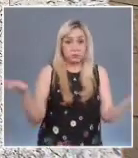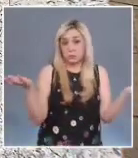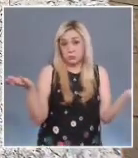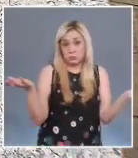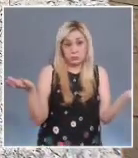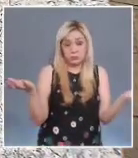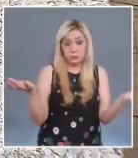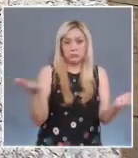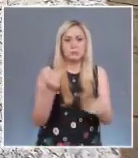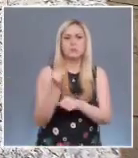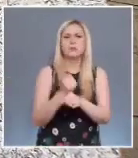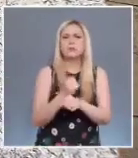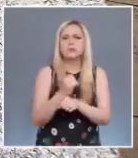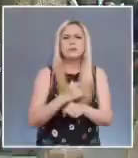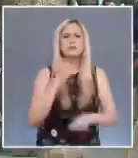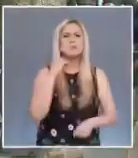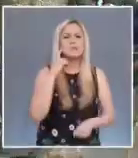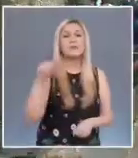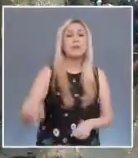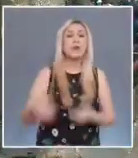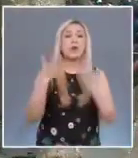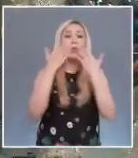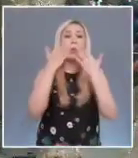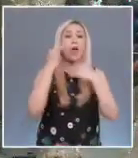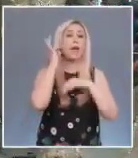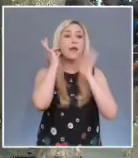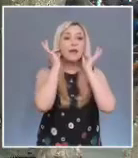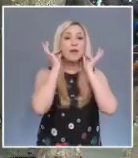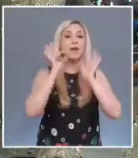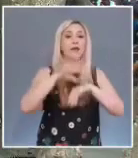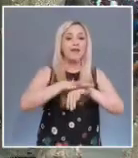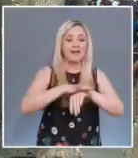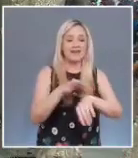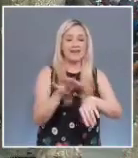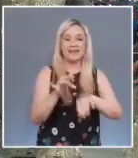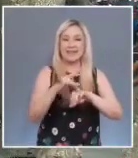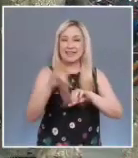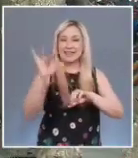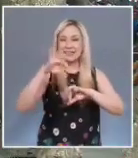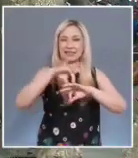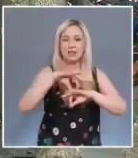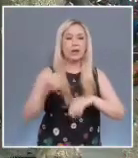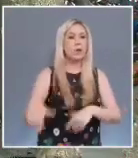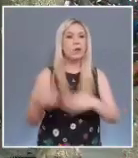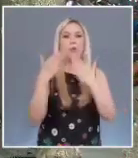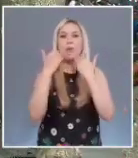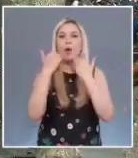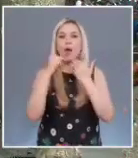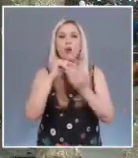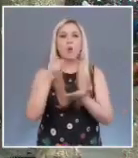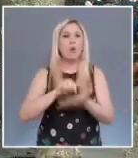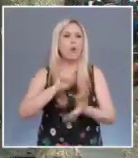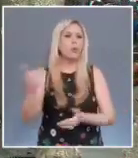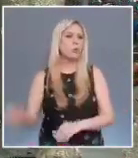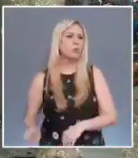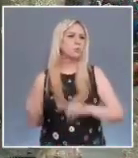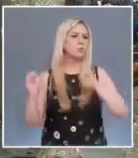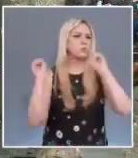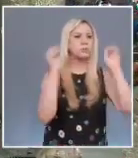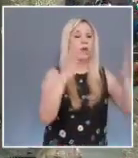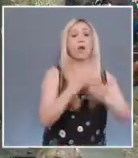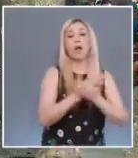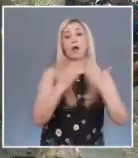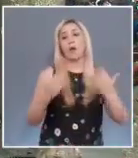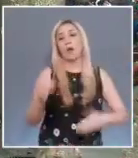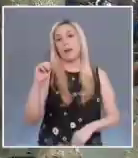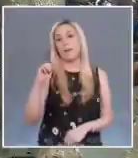ya no estaban en el lugar de resguardo, por lo que se inició una indagatoria contra otro agente del Ministerio Público. En